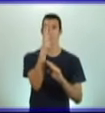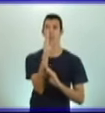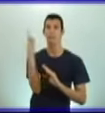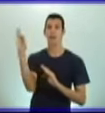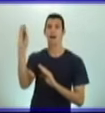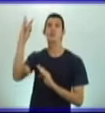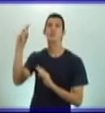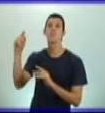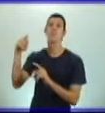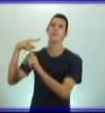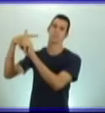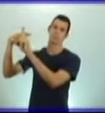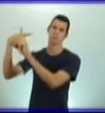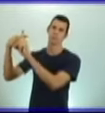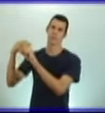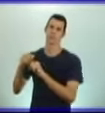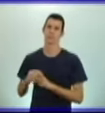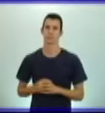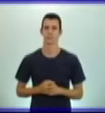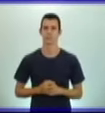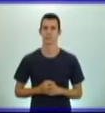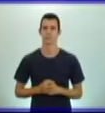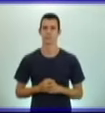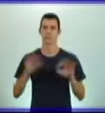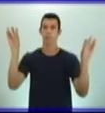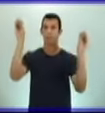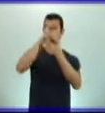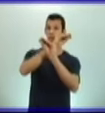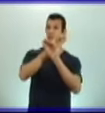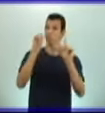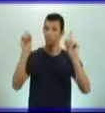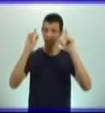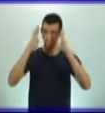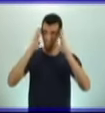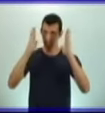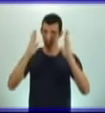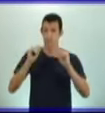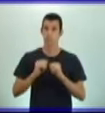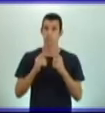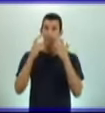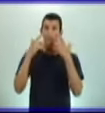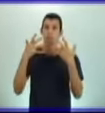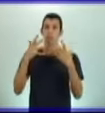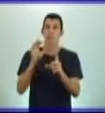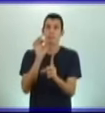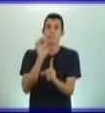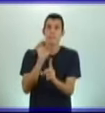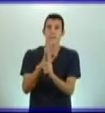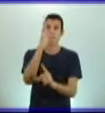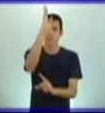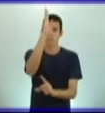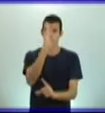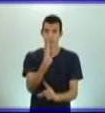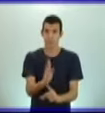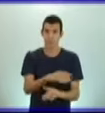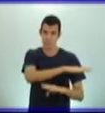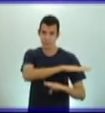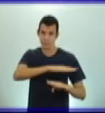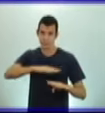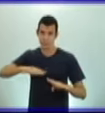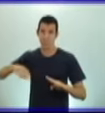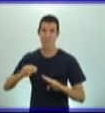dos semirrectas son perpendiculares y tienen su origen en cero. De esta función modular vamos a